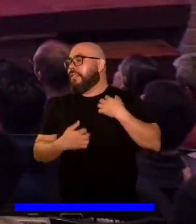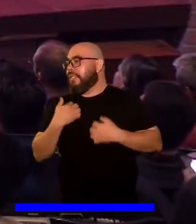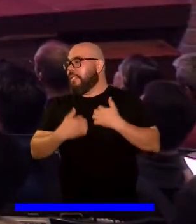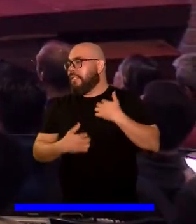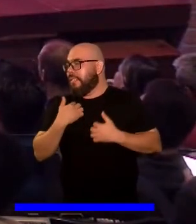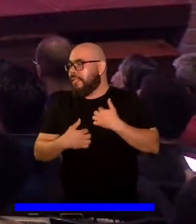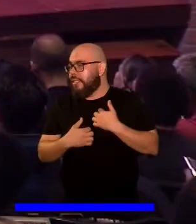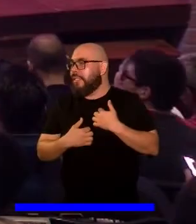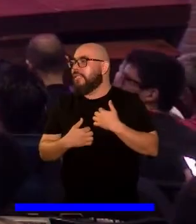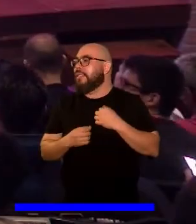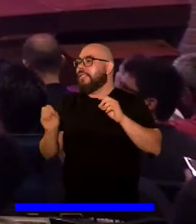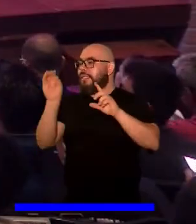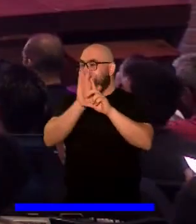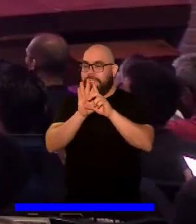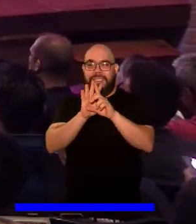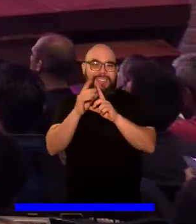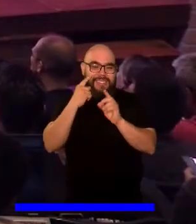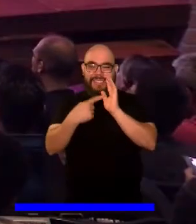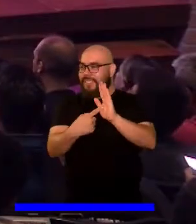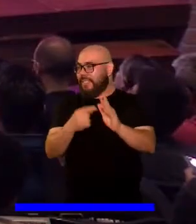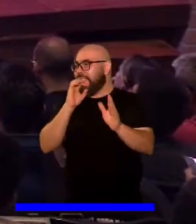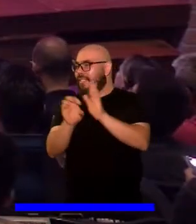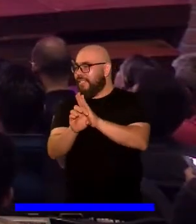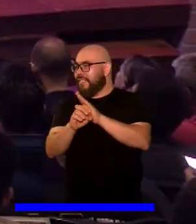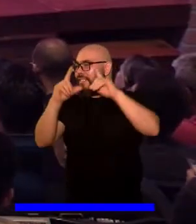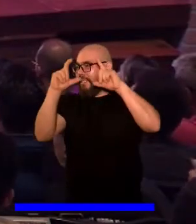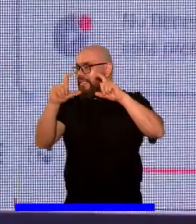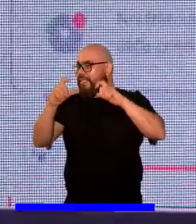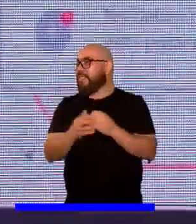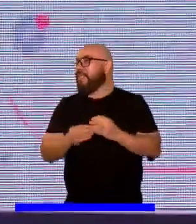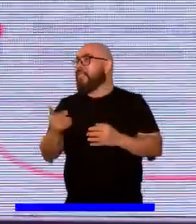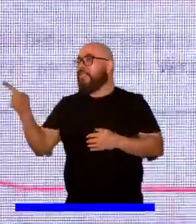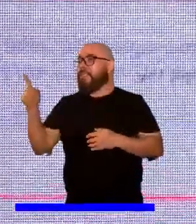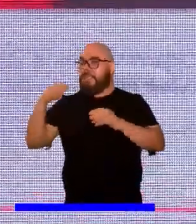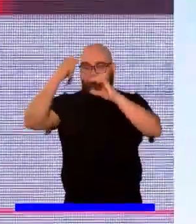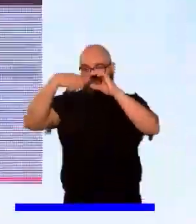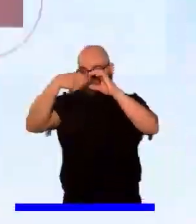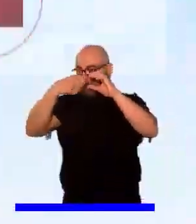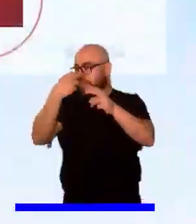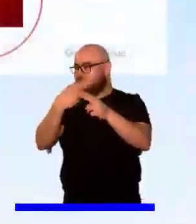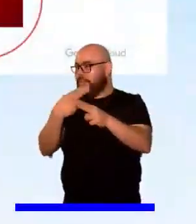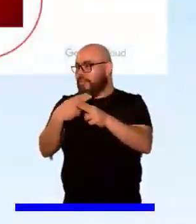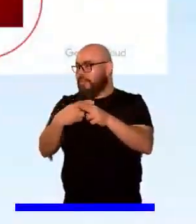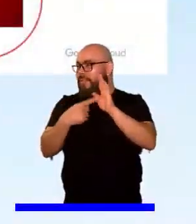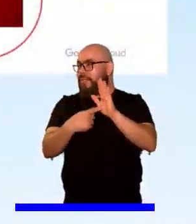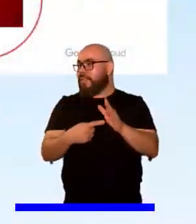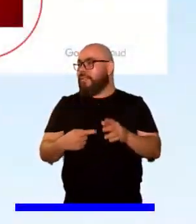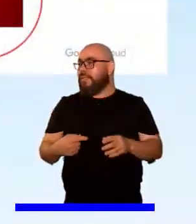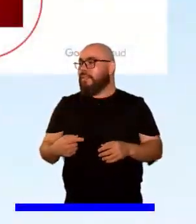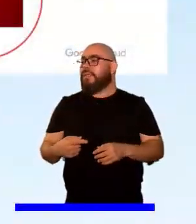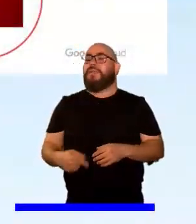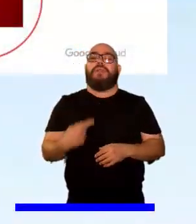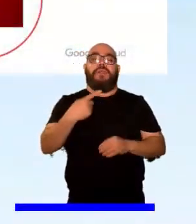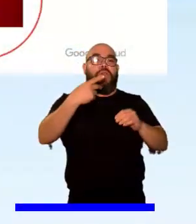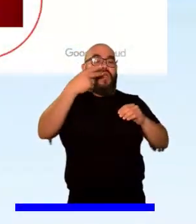Y con el cambio y ese miedo, pues nosotros lo ejemplificamos con esta imagen. Esto es de una película, para quienes la reconocen es El Gran Hotel